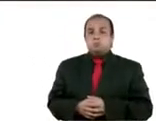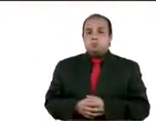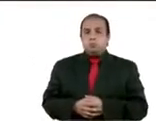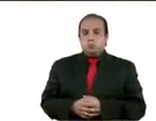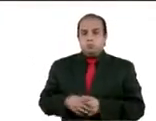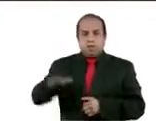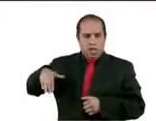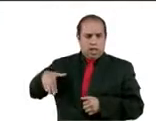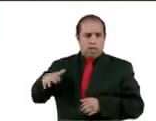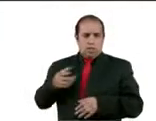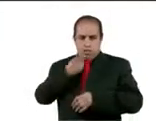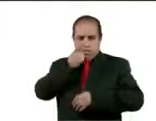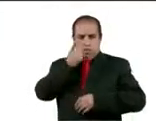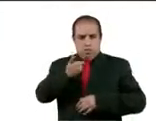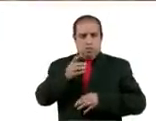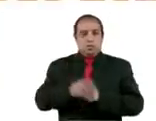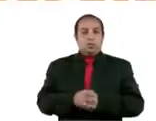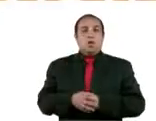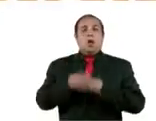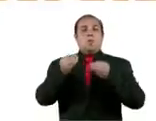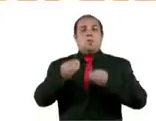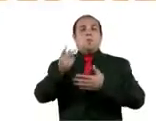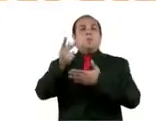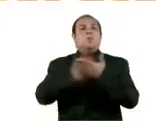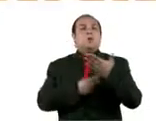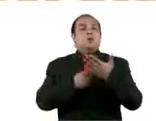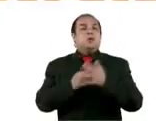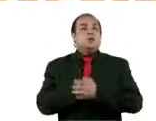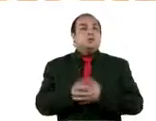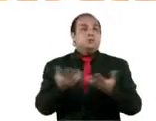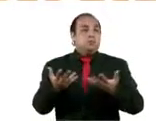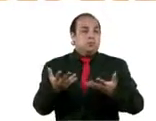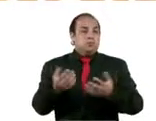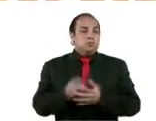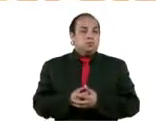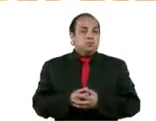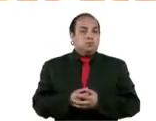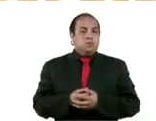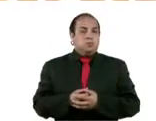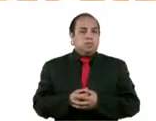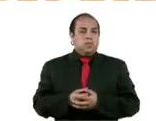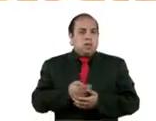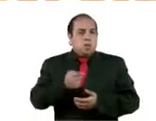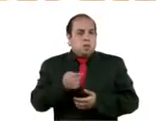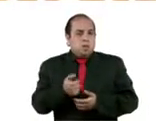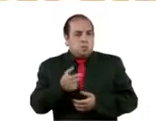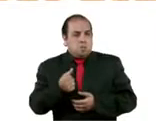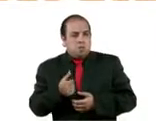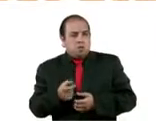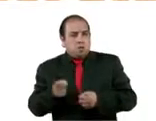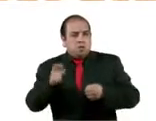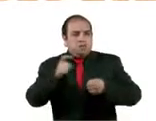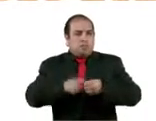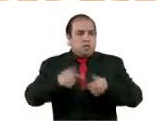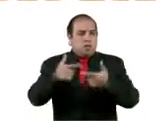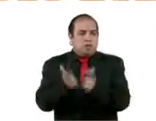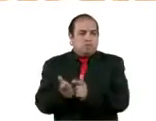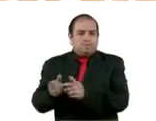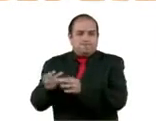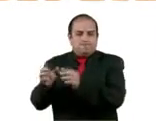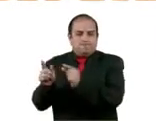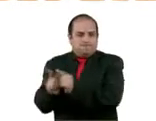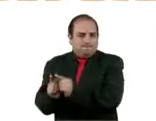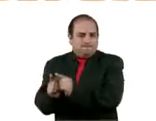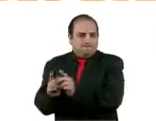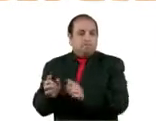he señalado, había muchos programas, pero atomizados y con pequeña incidencia en grupos muy particulares.